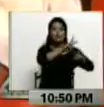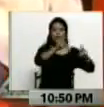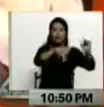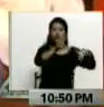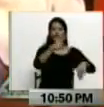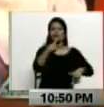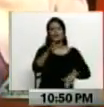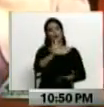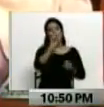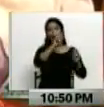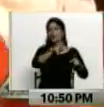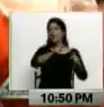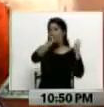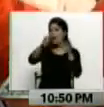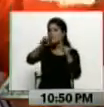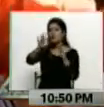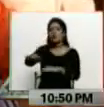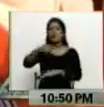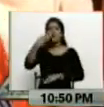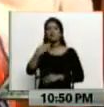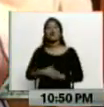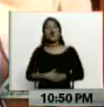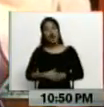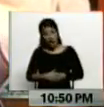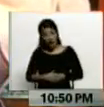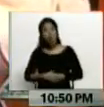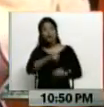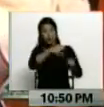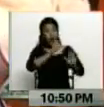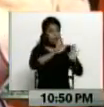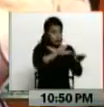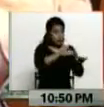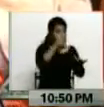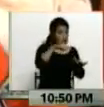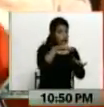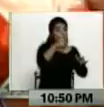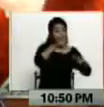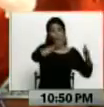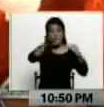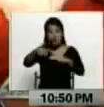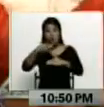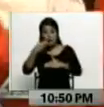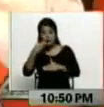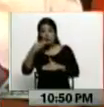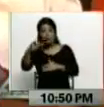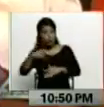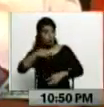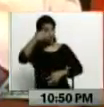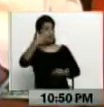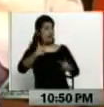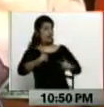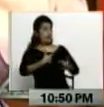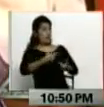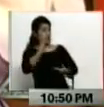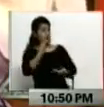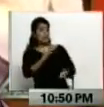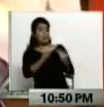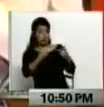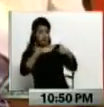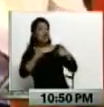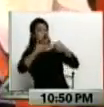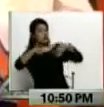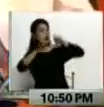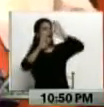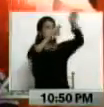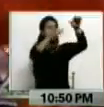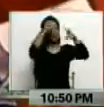el del circuito dos dijeron nos la jugamos con la juventud y ahora presidente deo decirle en nombre de los tantos jóvenes que resultamos electos el 2